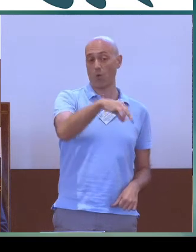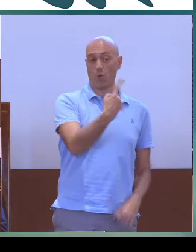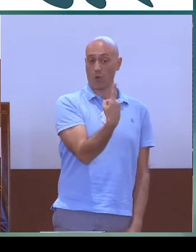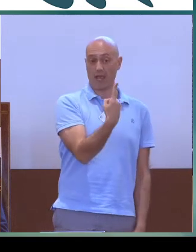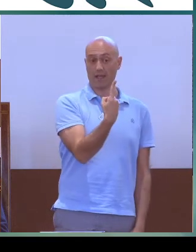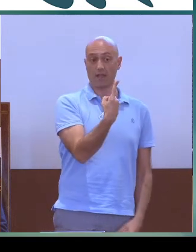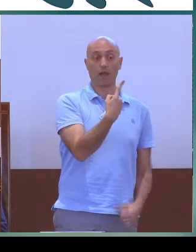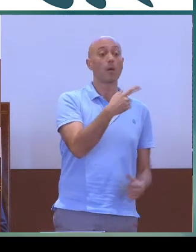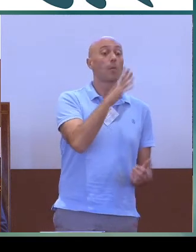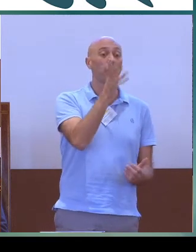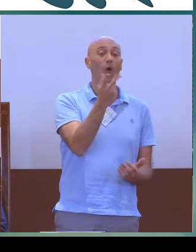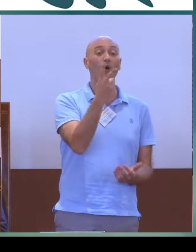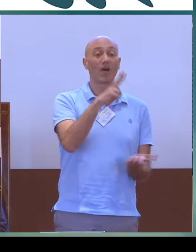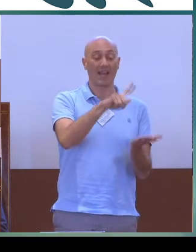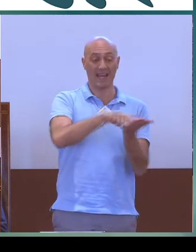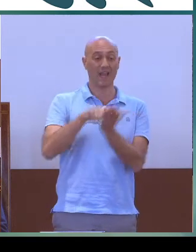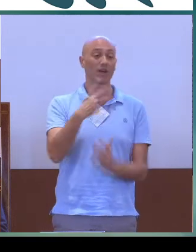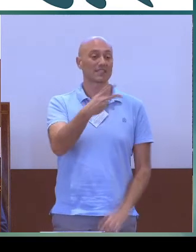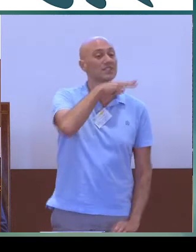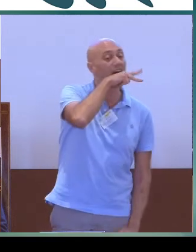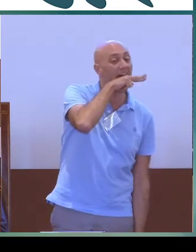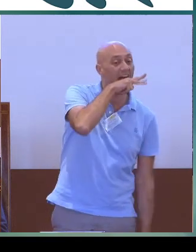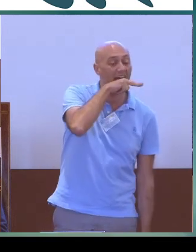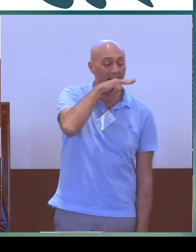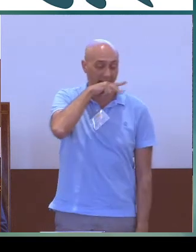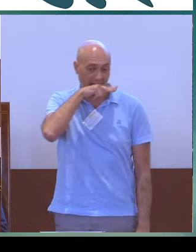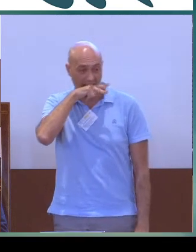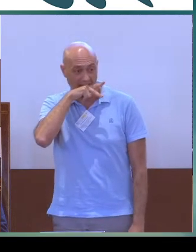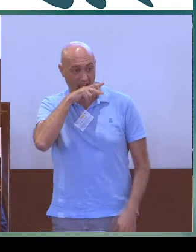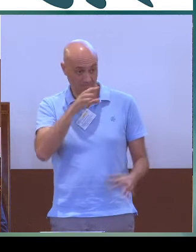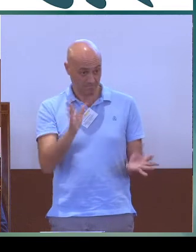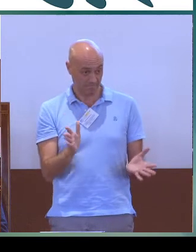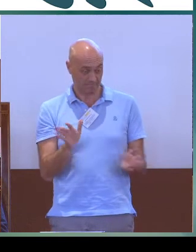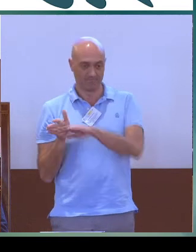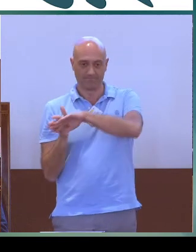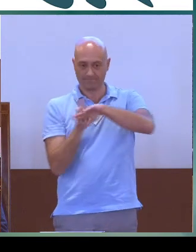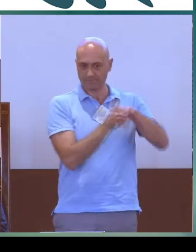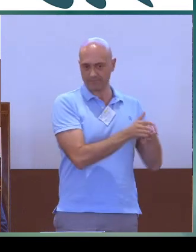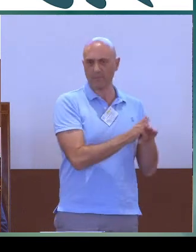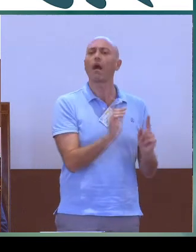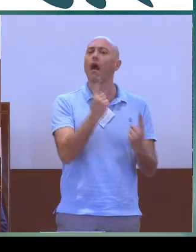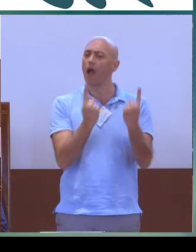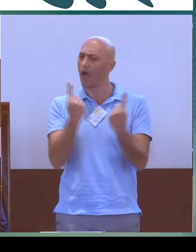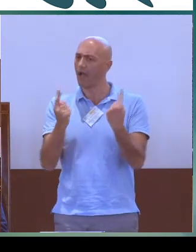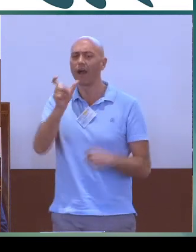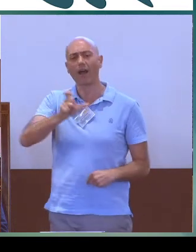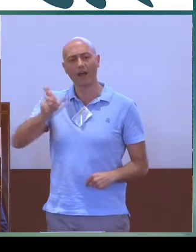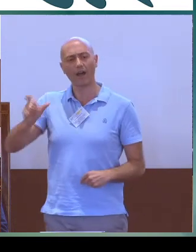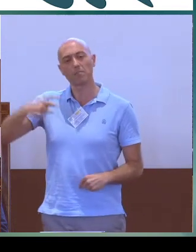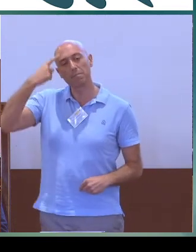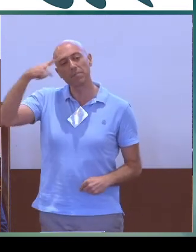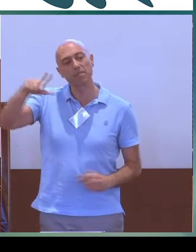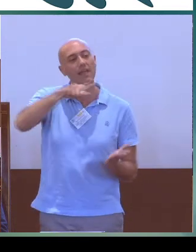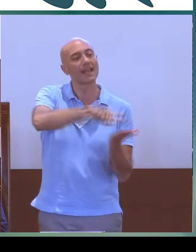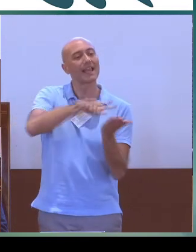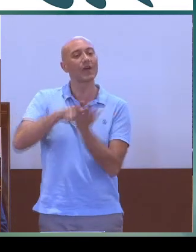de una modalidad oral, ¿no? Entonces son dos lenguas en una modalidad. Y luego tenemos los